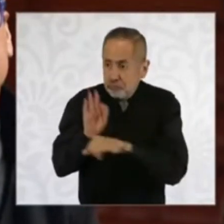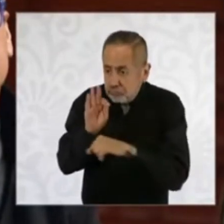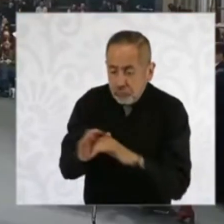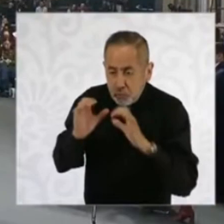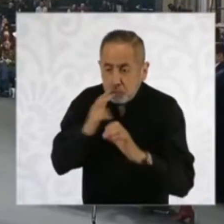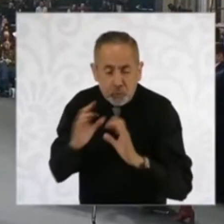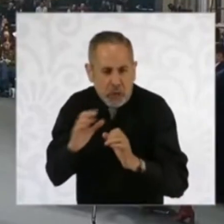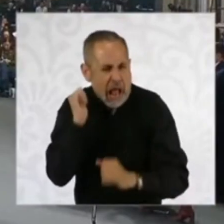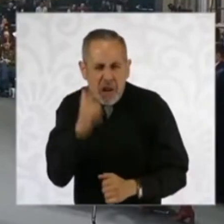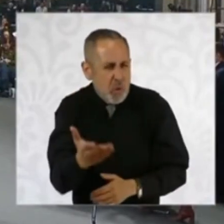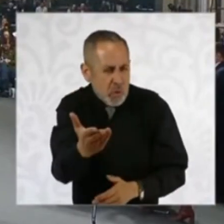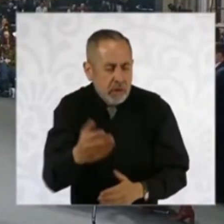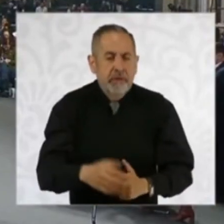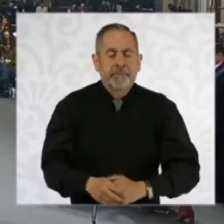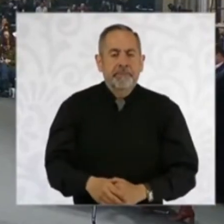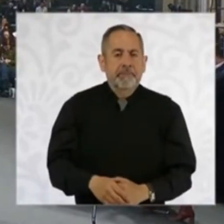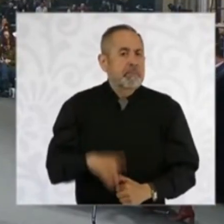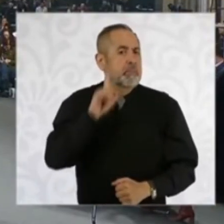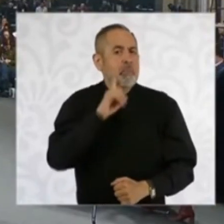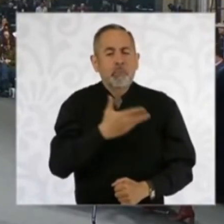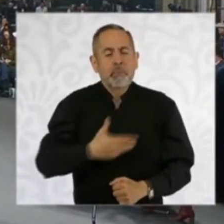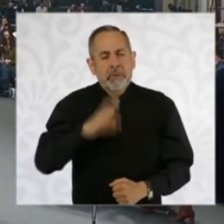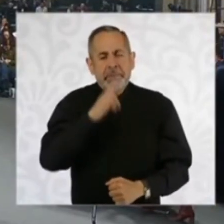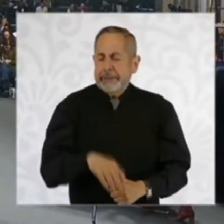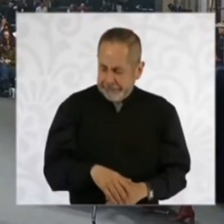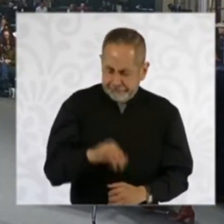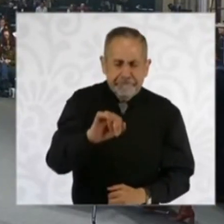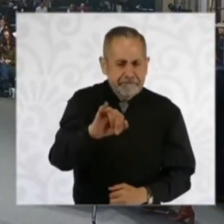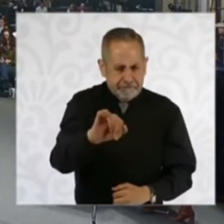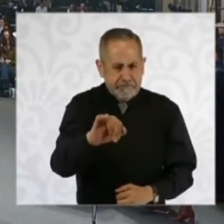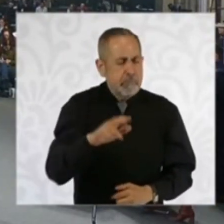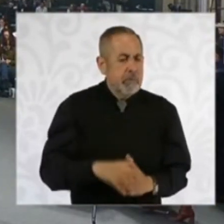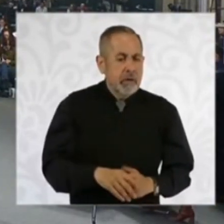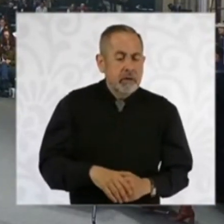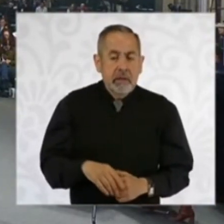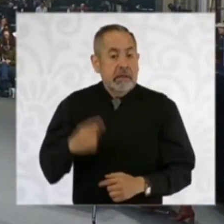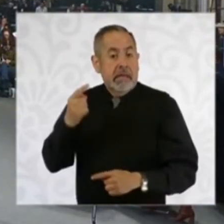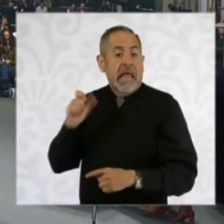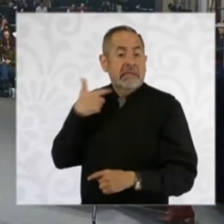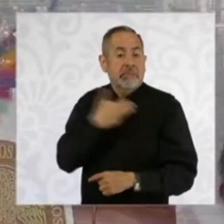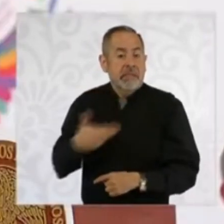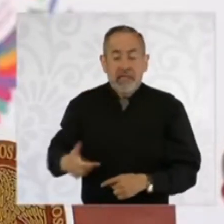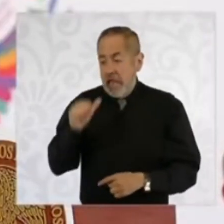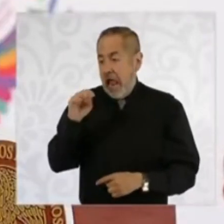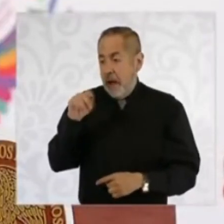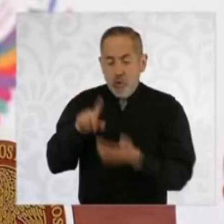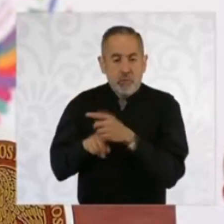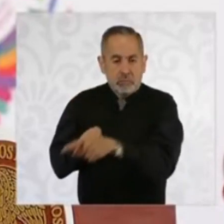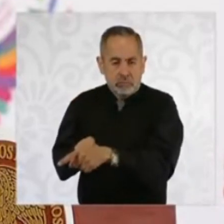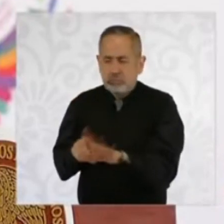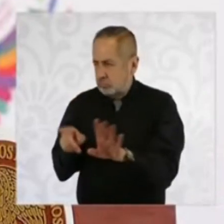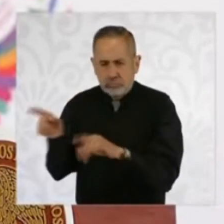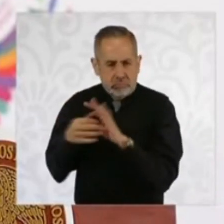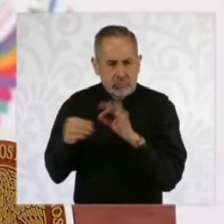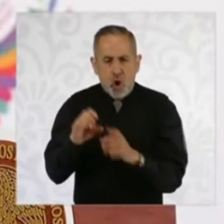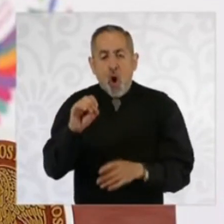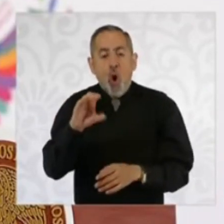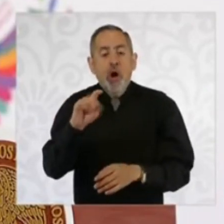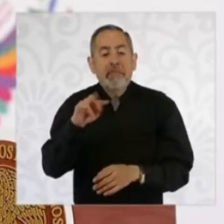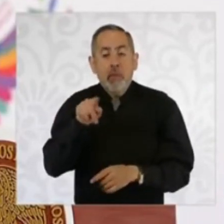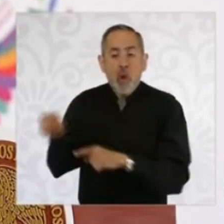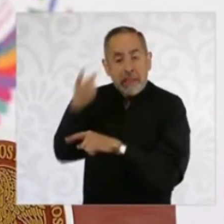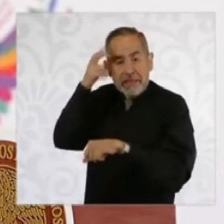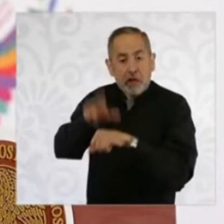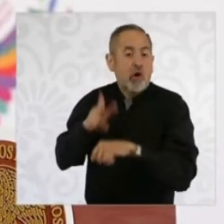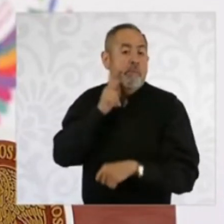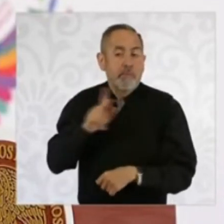comunidades? Sí, se avanzó con el presidente López Obrador, ahí Octavio fue director de